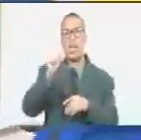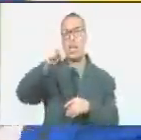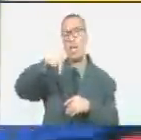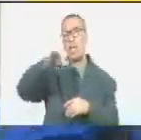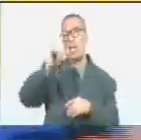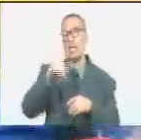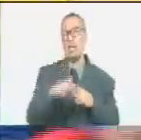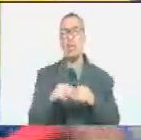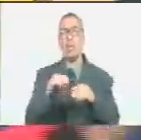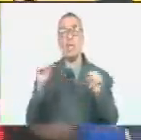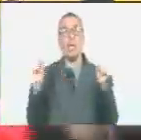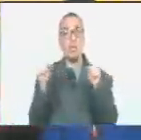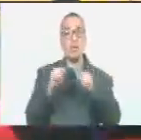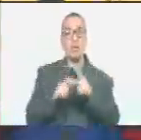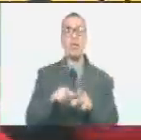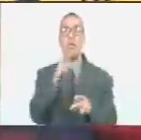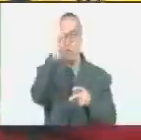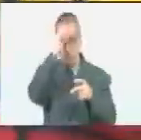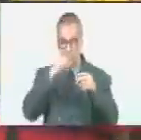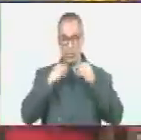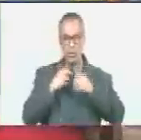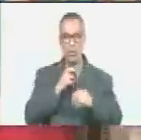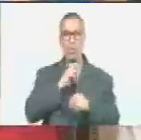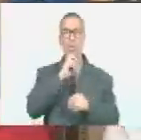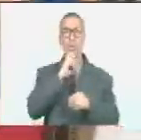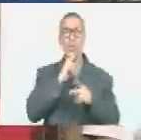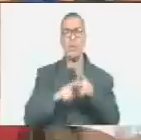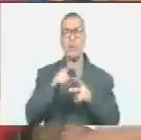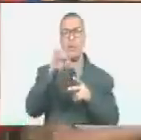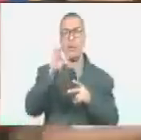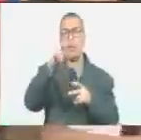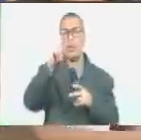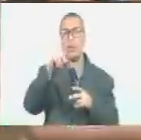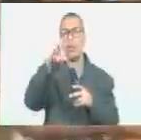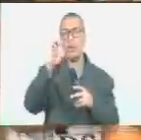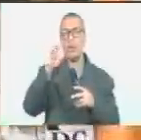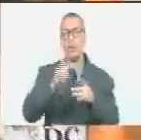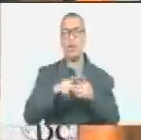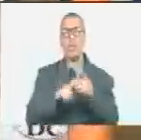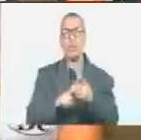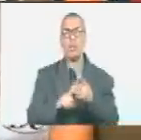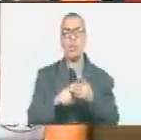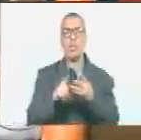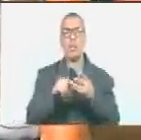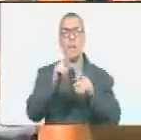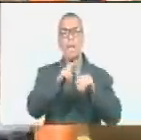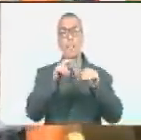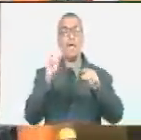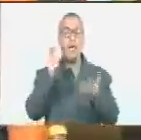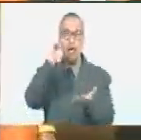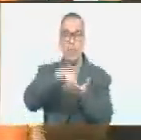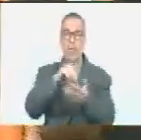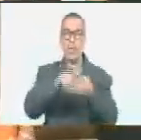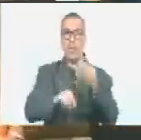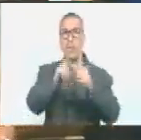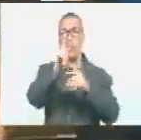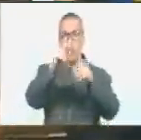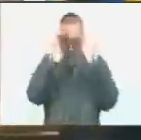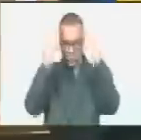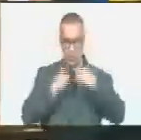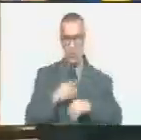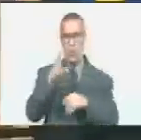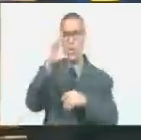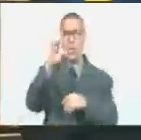Otazo, del Estado Mérida, medalla de oro, maestra FIDE. Samit Escalona, de 21 años, del Estado Aragua, 2 medallas de